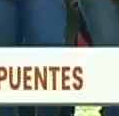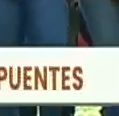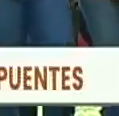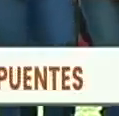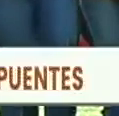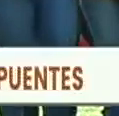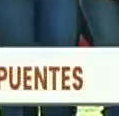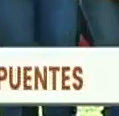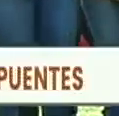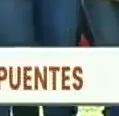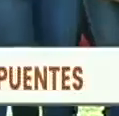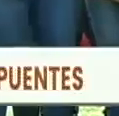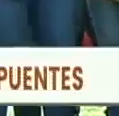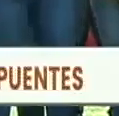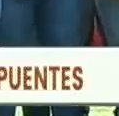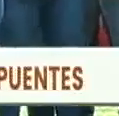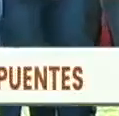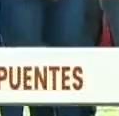Fíjense